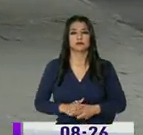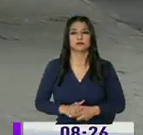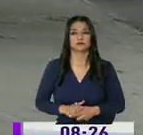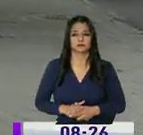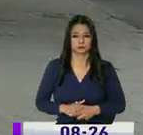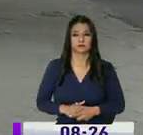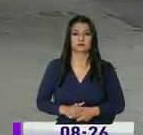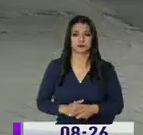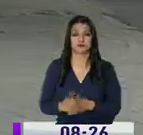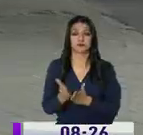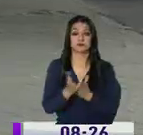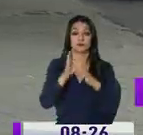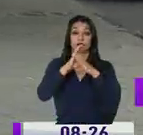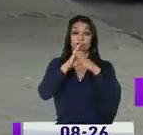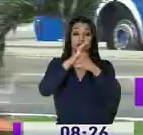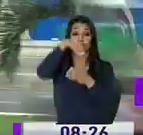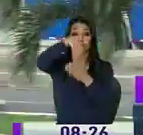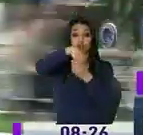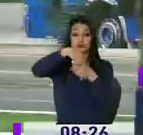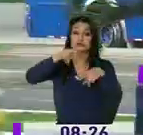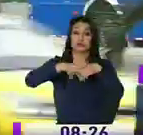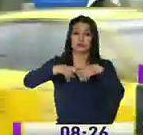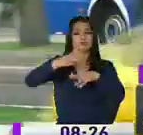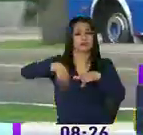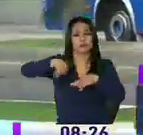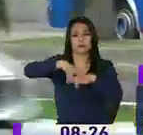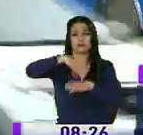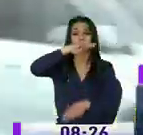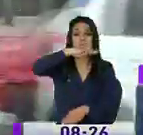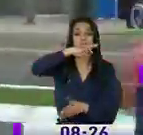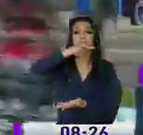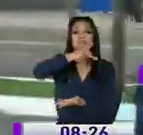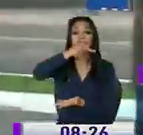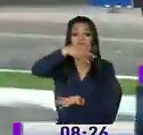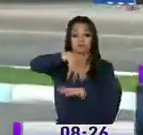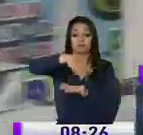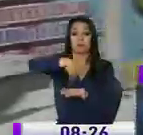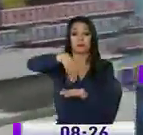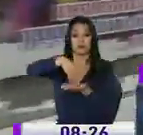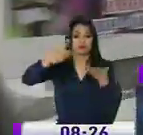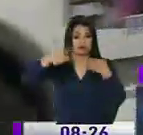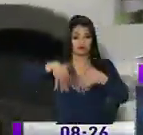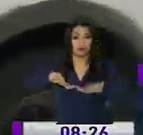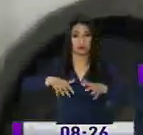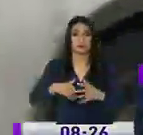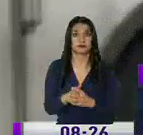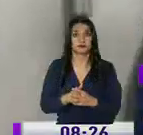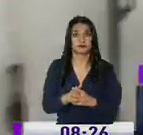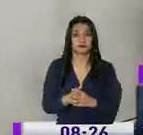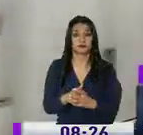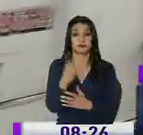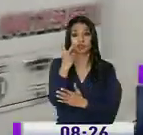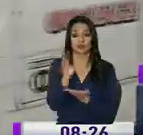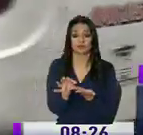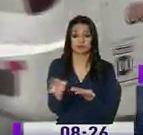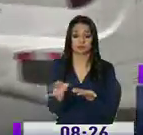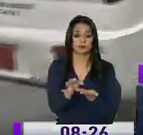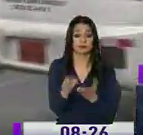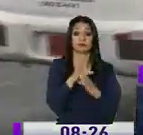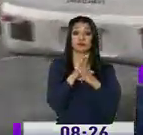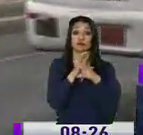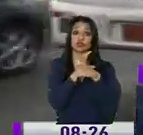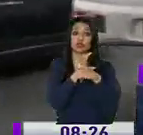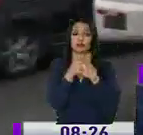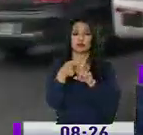El servicio de buses urbanos y taxis se normaliza en Manta y Puerto Viejo en la provincia de Manabí. En estos dos cantones los buses no circulaban desde